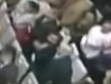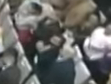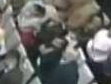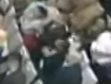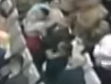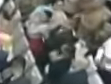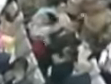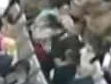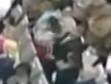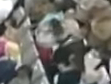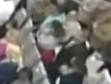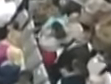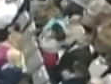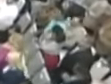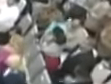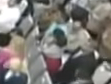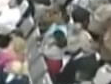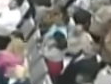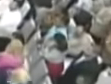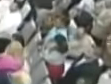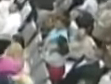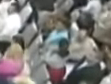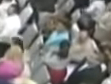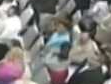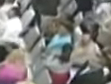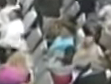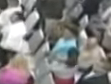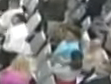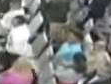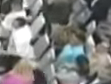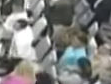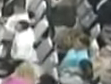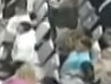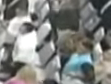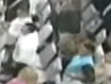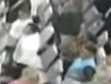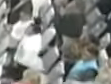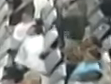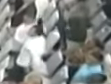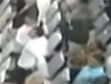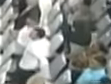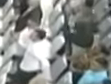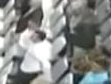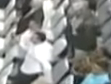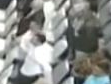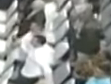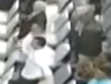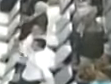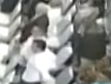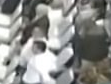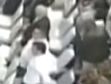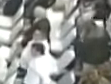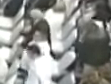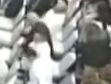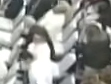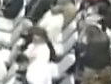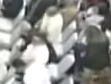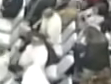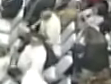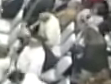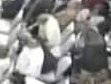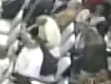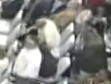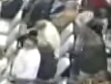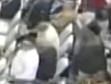el presidente constitucional de la República Bolivariana de Venezuela, Nicolás Maduro, con los diputados y diputadas del Bloque de